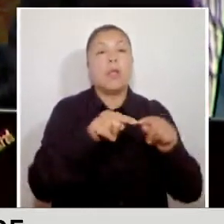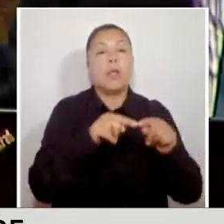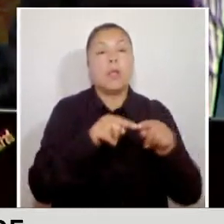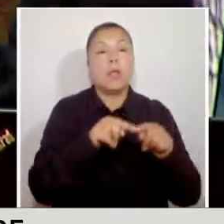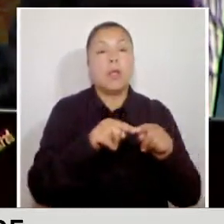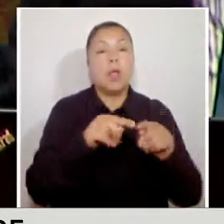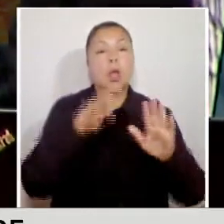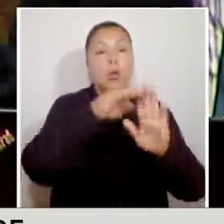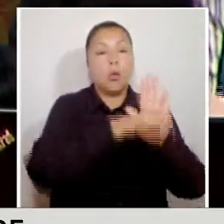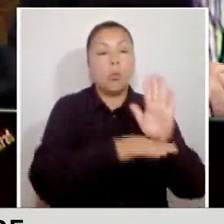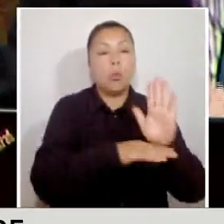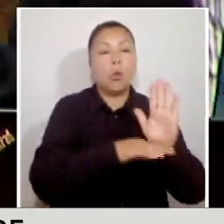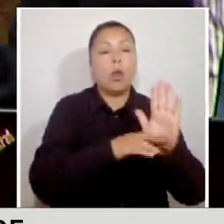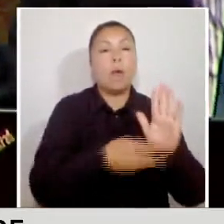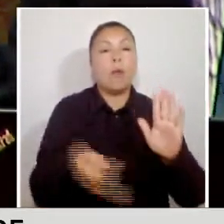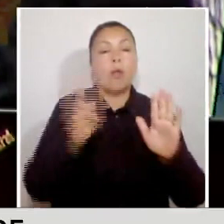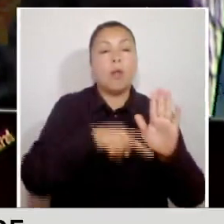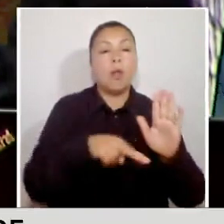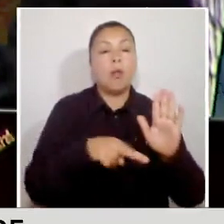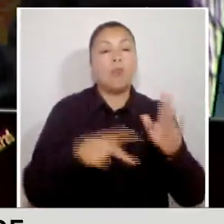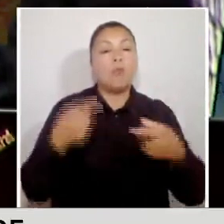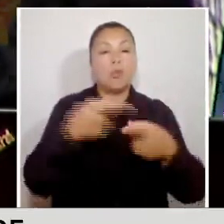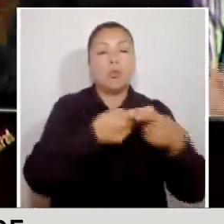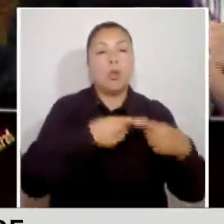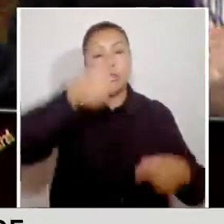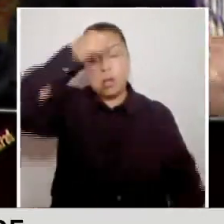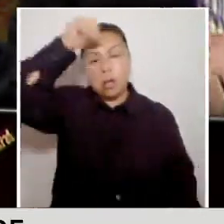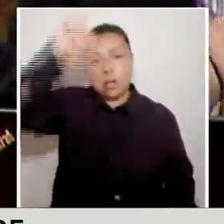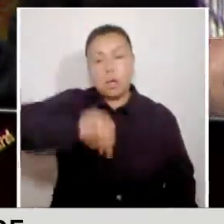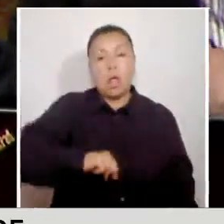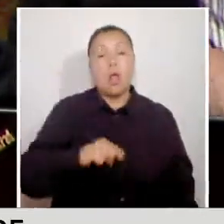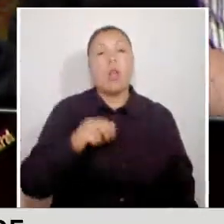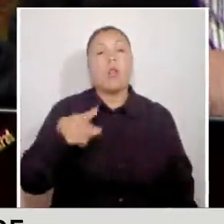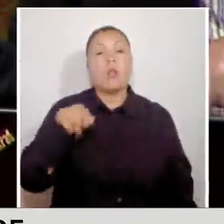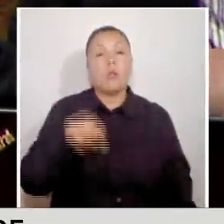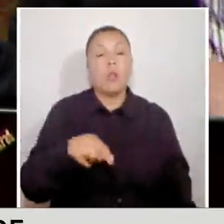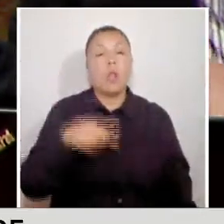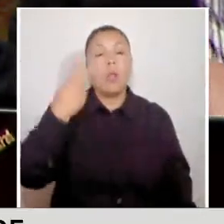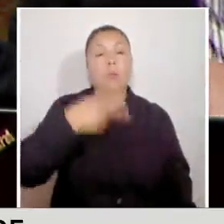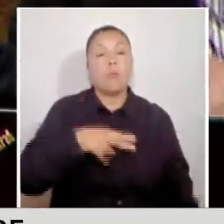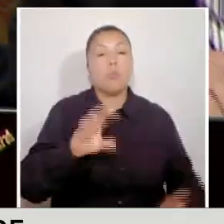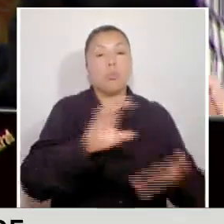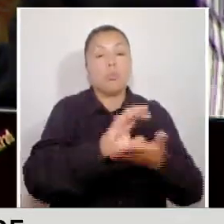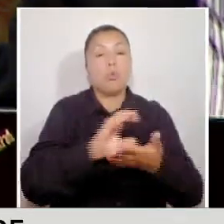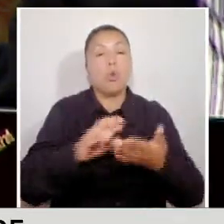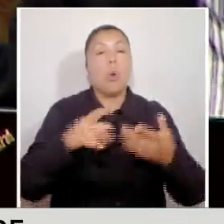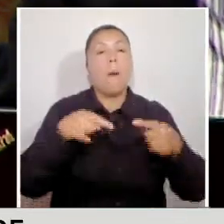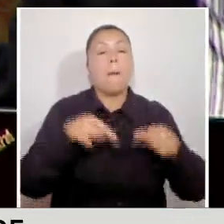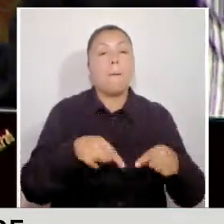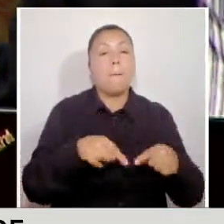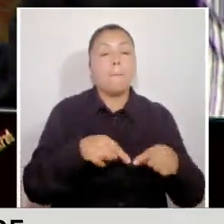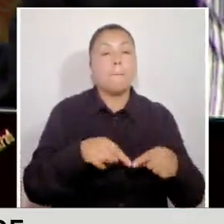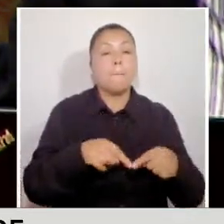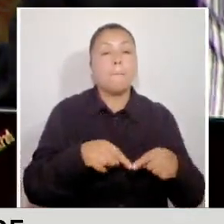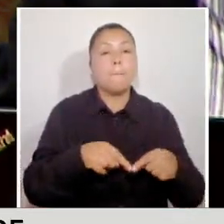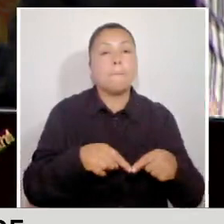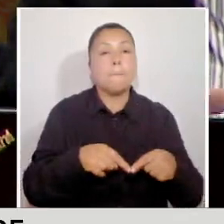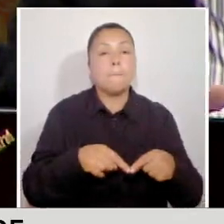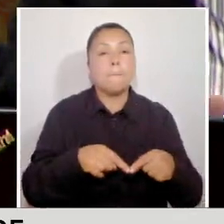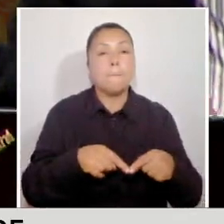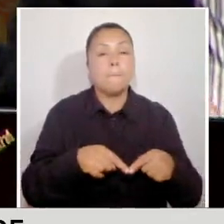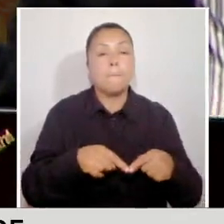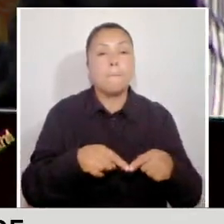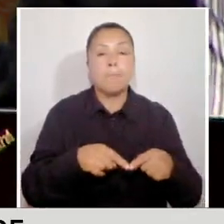reinserción social será sancionado con la internación en el propio centro por un periodo idéntico al tiempo que durar el quebrantamiento